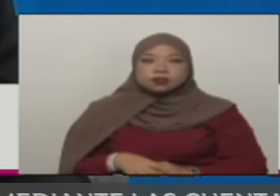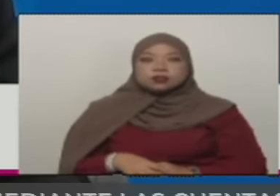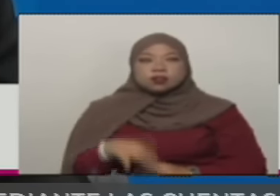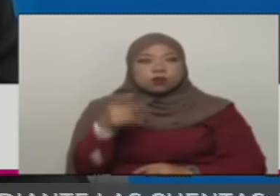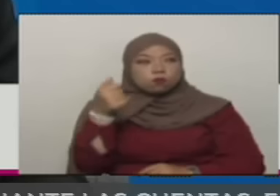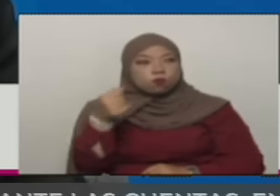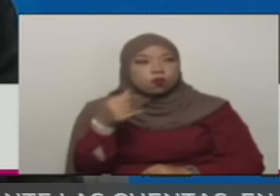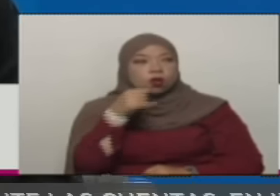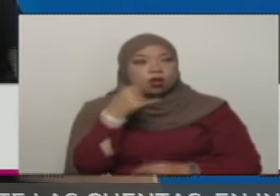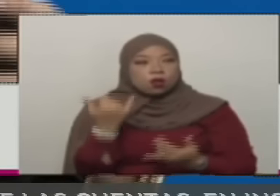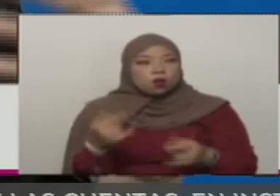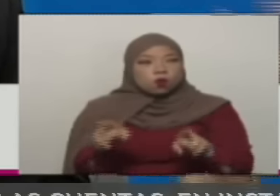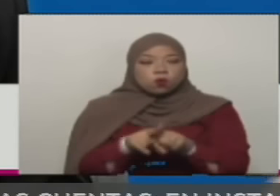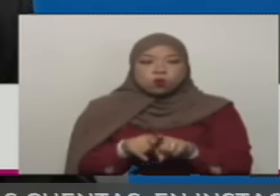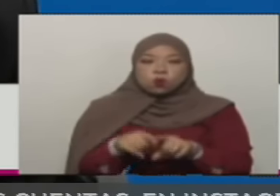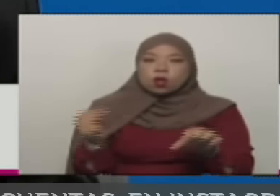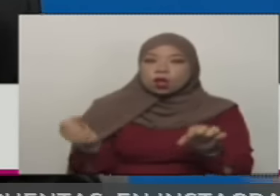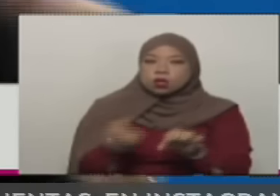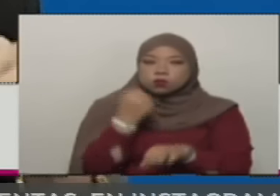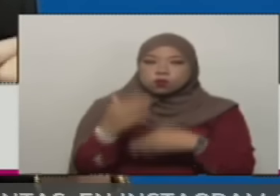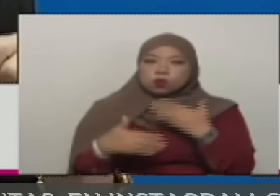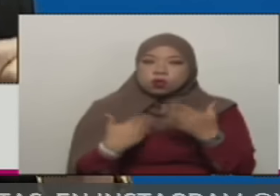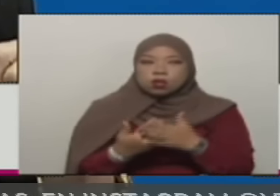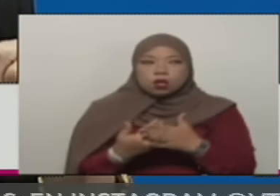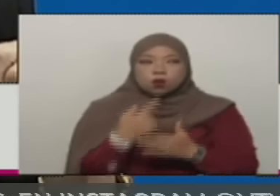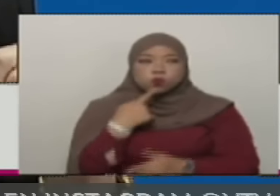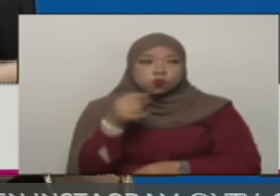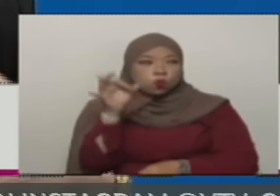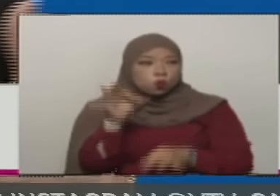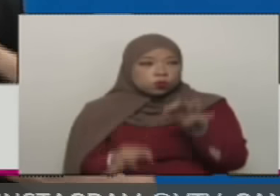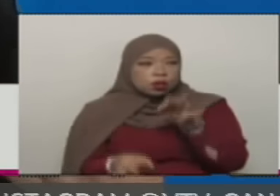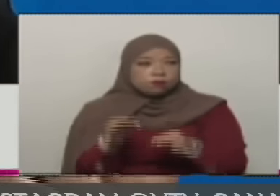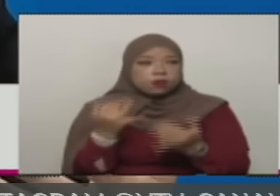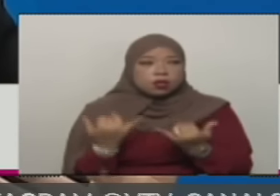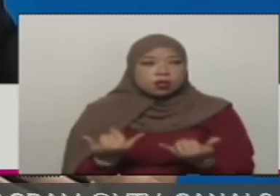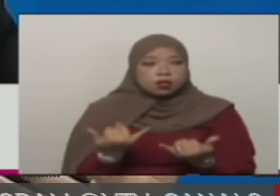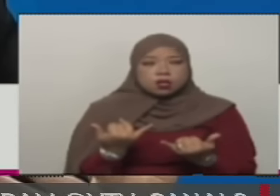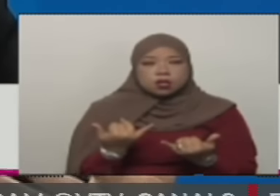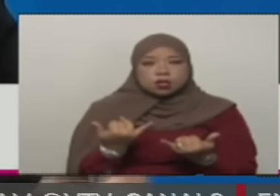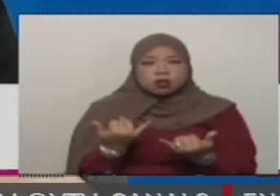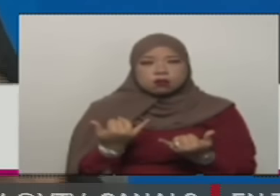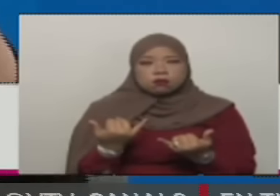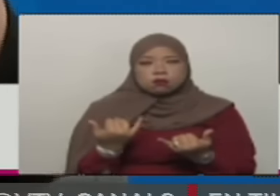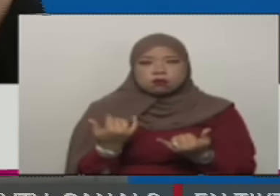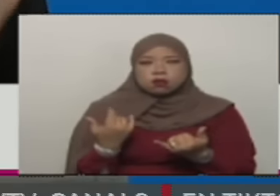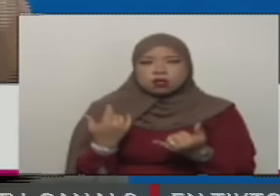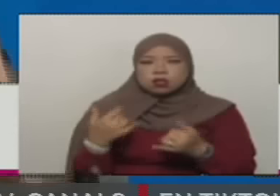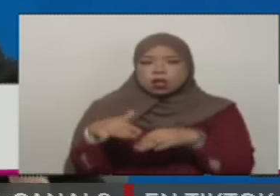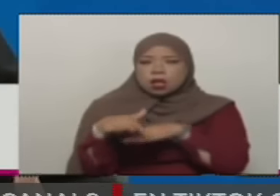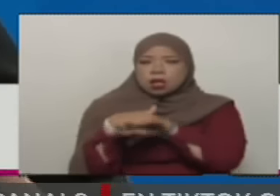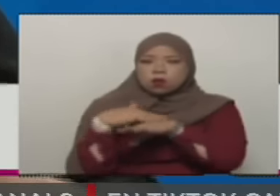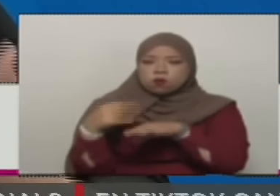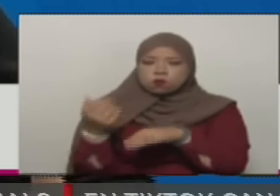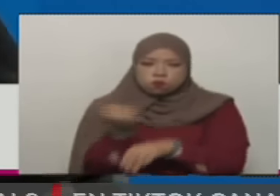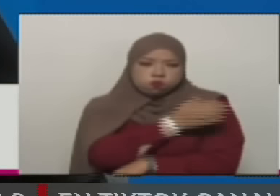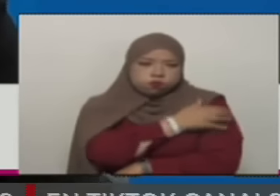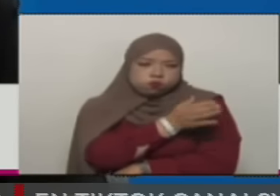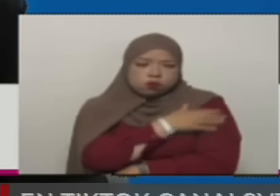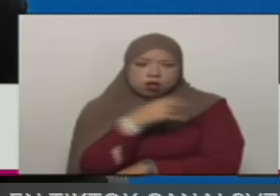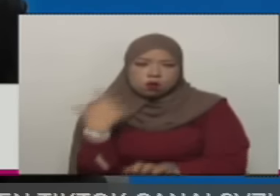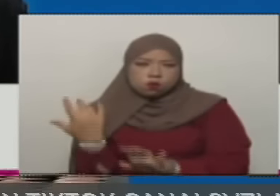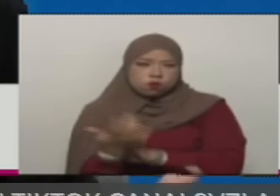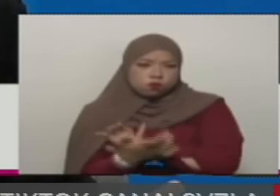también Edmundo González Urrutia, lo que tú dices, Miguel, justamente, él se deslinda del perfil fascista, de la